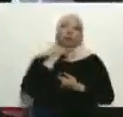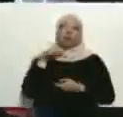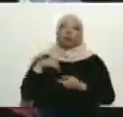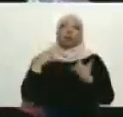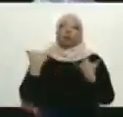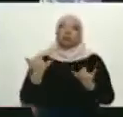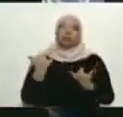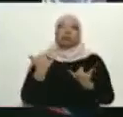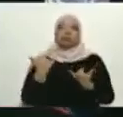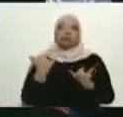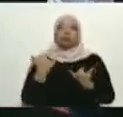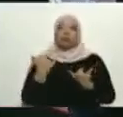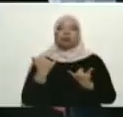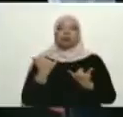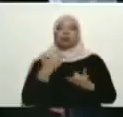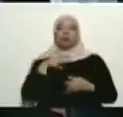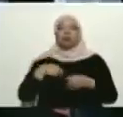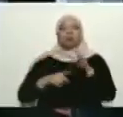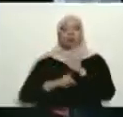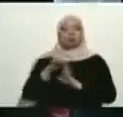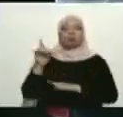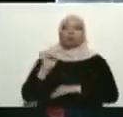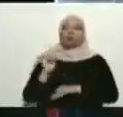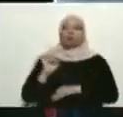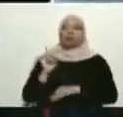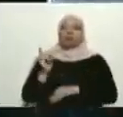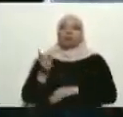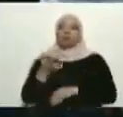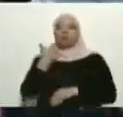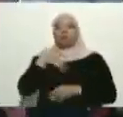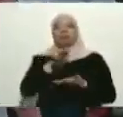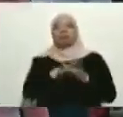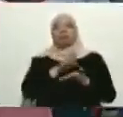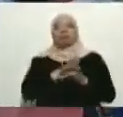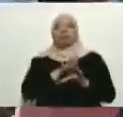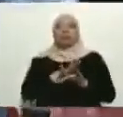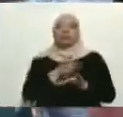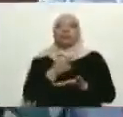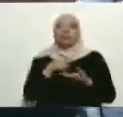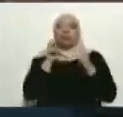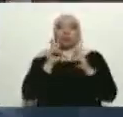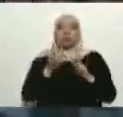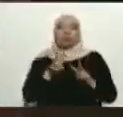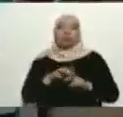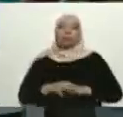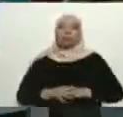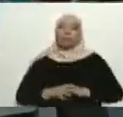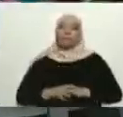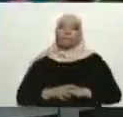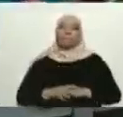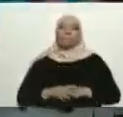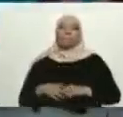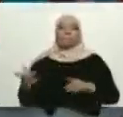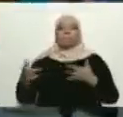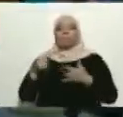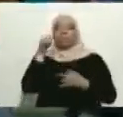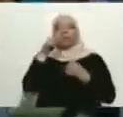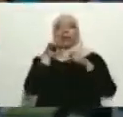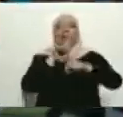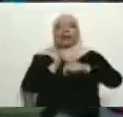cuarenta y dos por ciento de incremento de las transacciones en las imágenes la vicepresidenta ejecutiva doctora